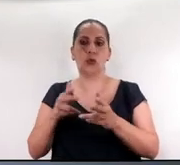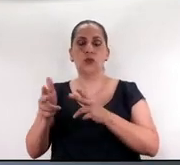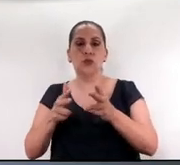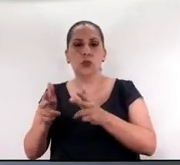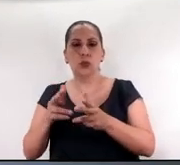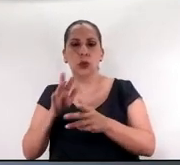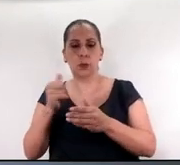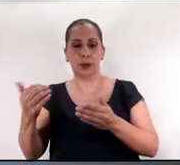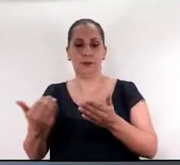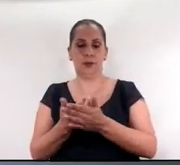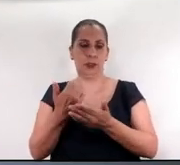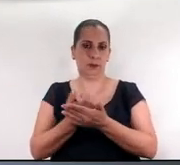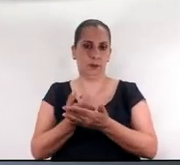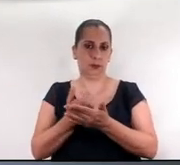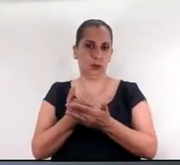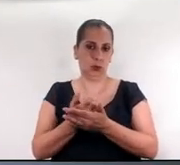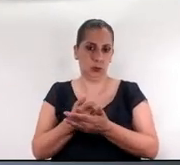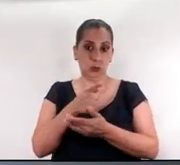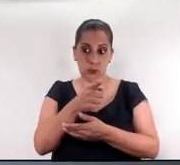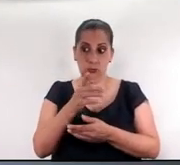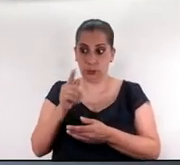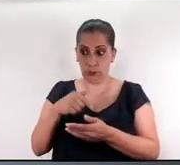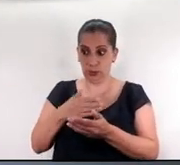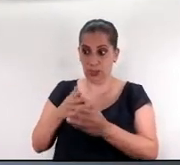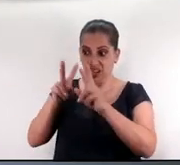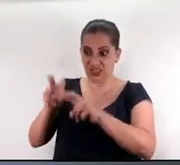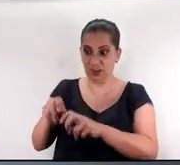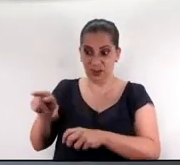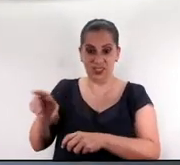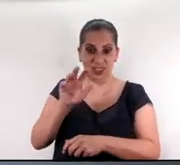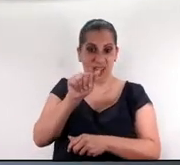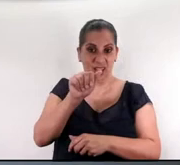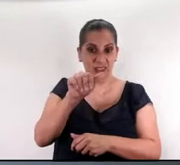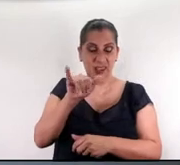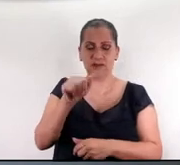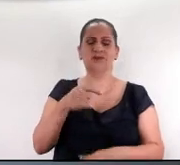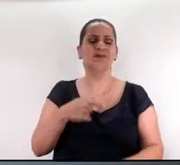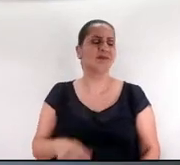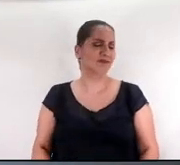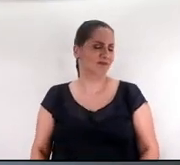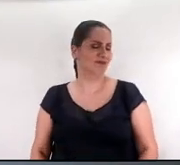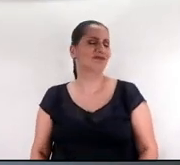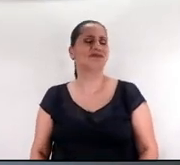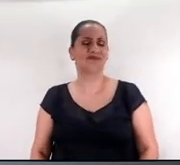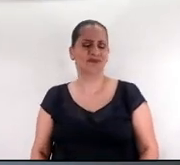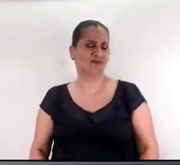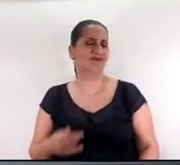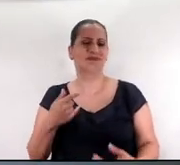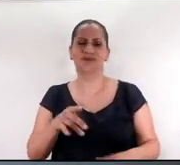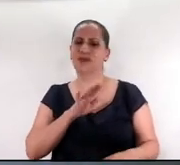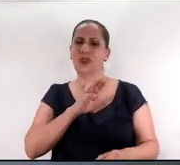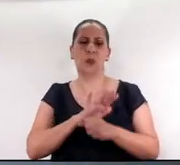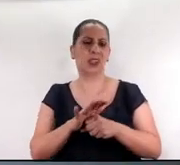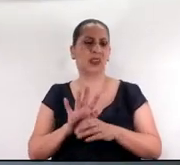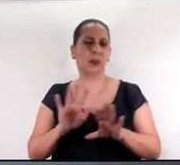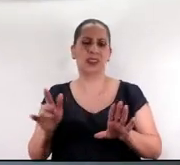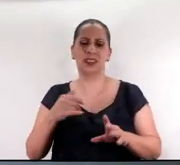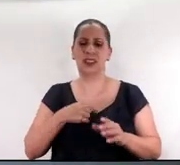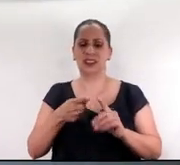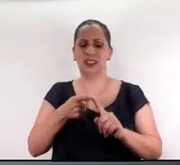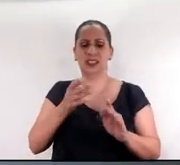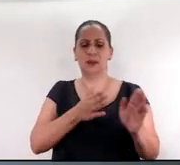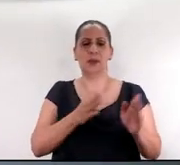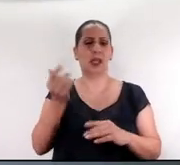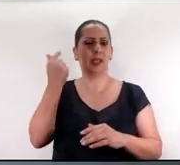y reactivación económica. ¿Intervendría el AIA? Sí, totalmente. Ya lo señalé desde el programa de gobierno, casi de las